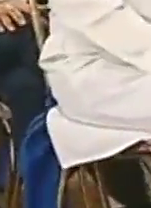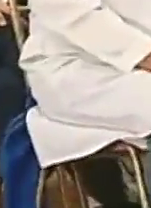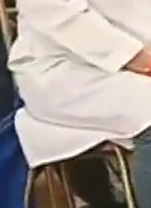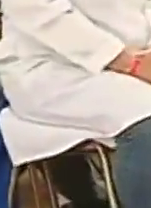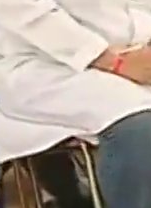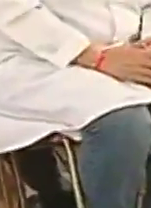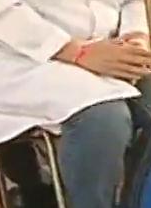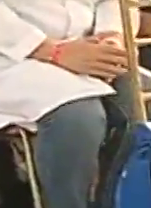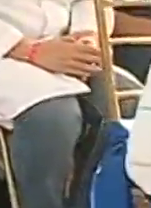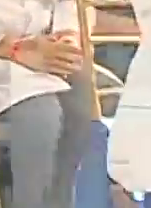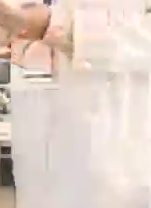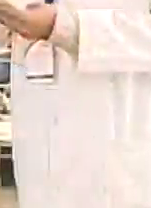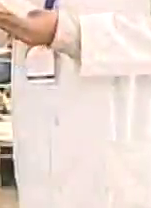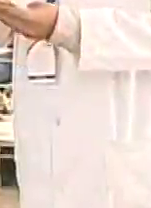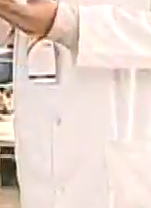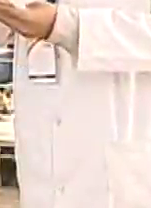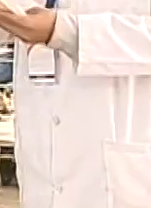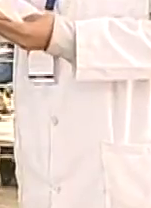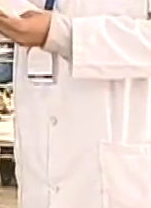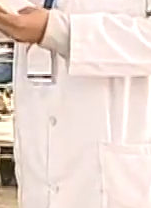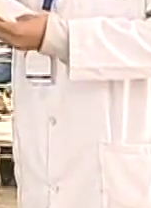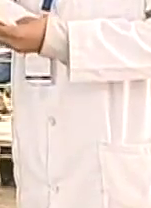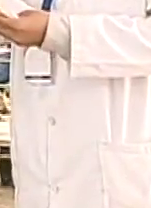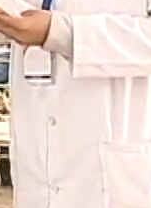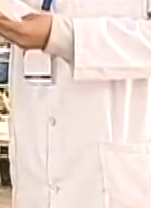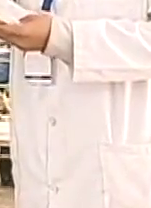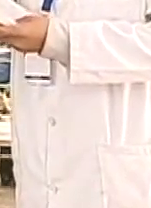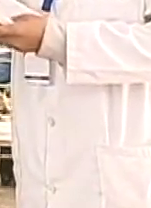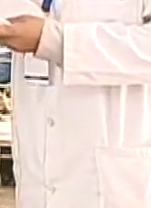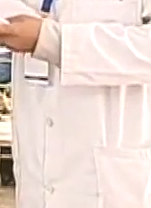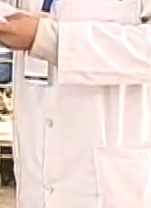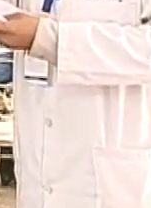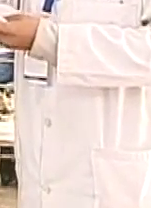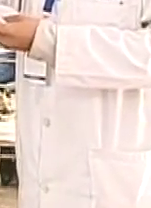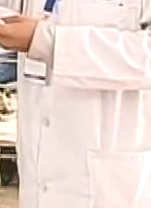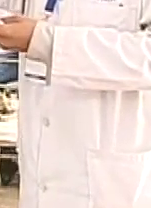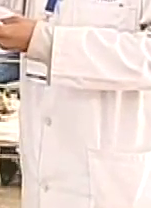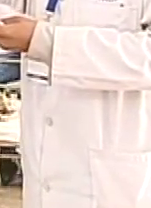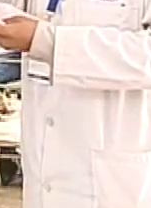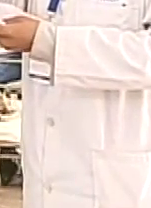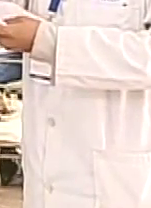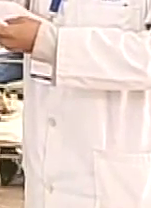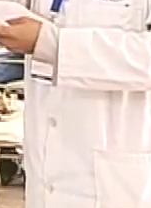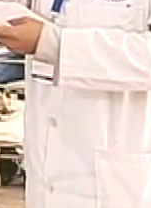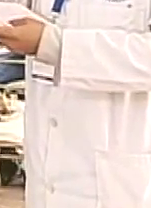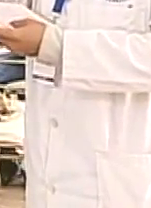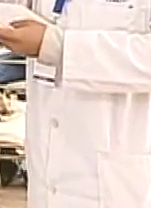para atender este sector de nuestra población vulnerable.